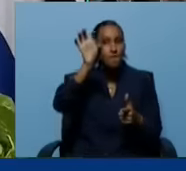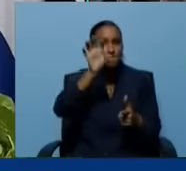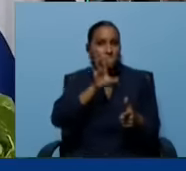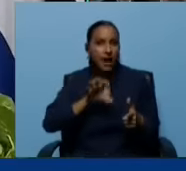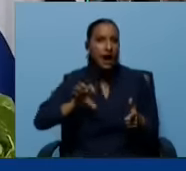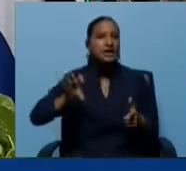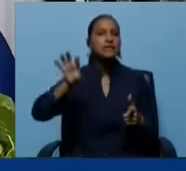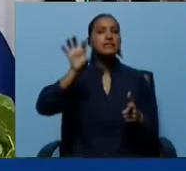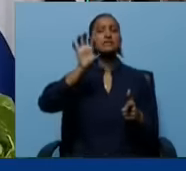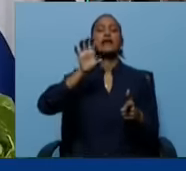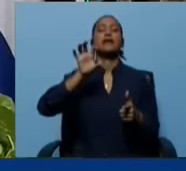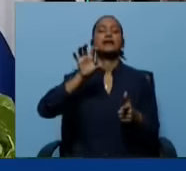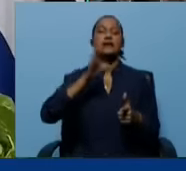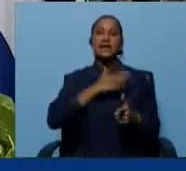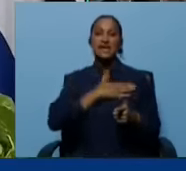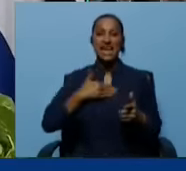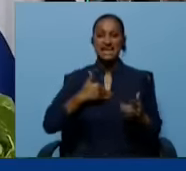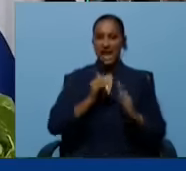ejemplar,